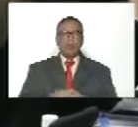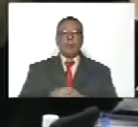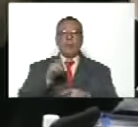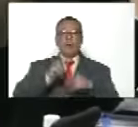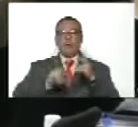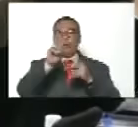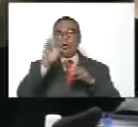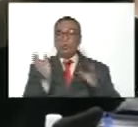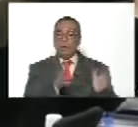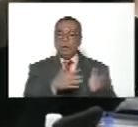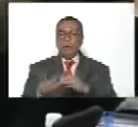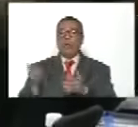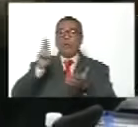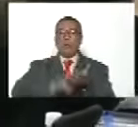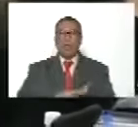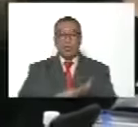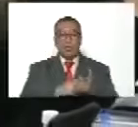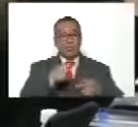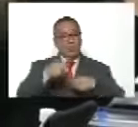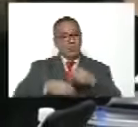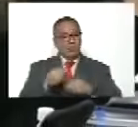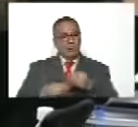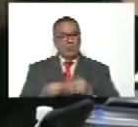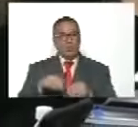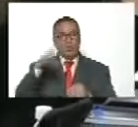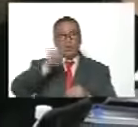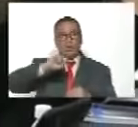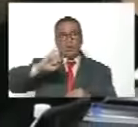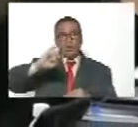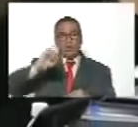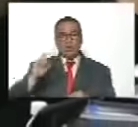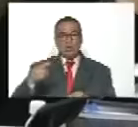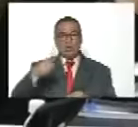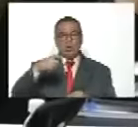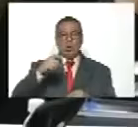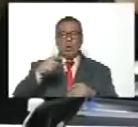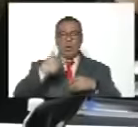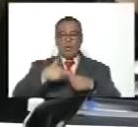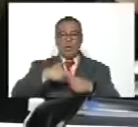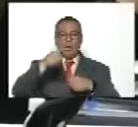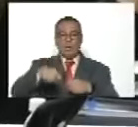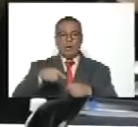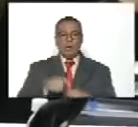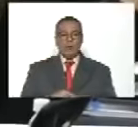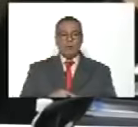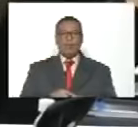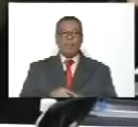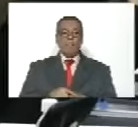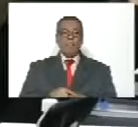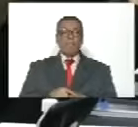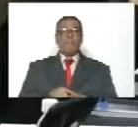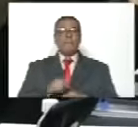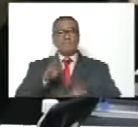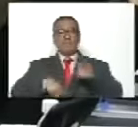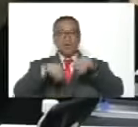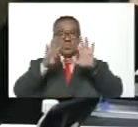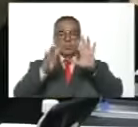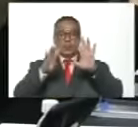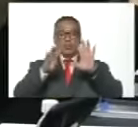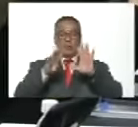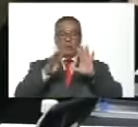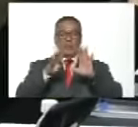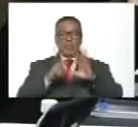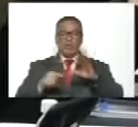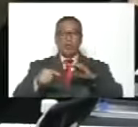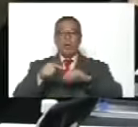2 de marzo se renuevan las órdenes ejecutivas contra Citgo, contra el petróleo y contra el Petro, por cierto. El 19 de abril, el